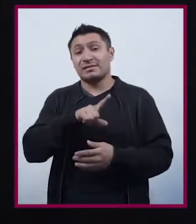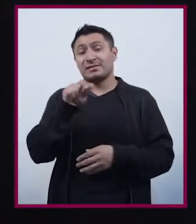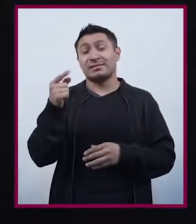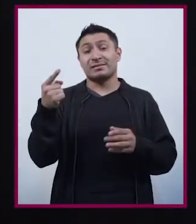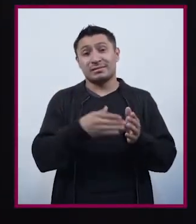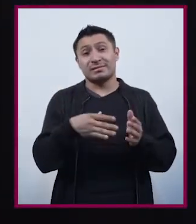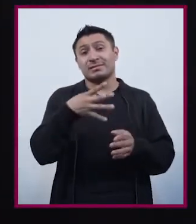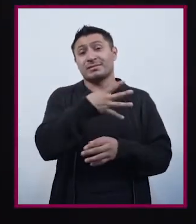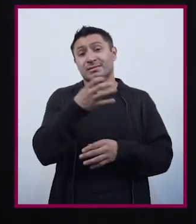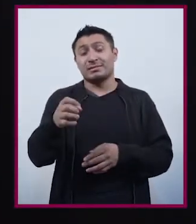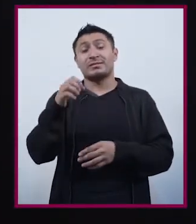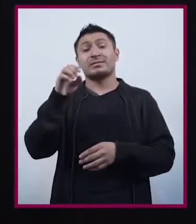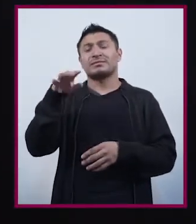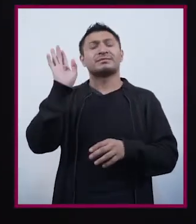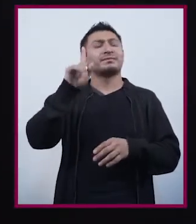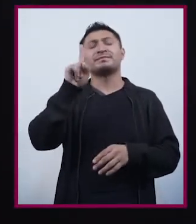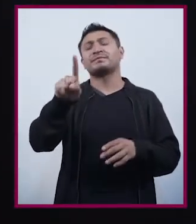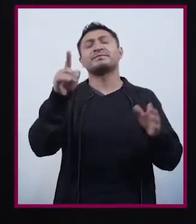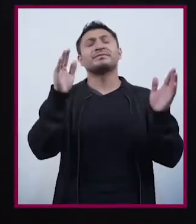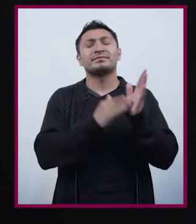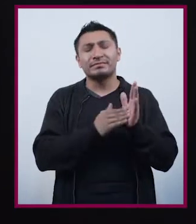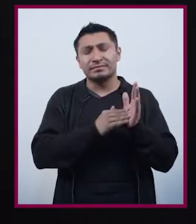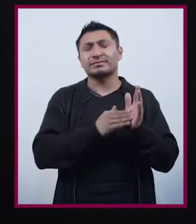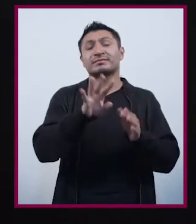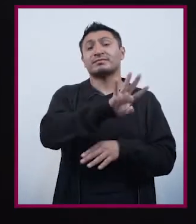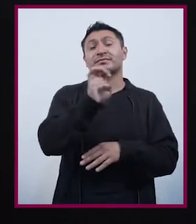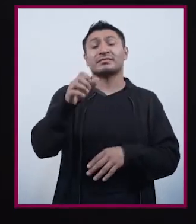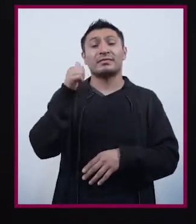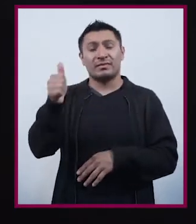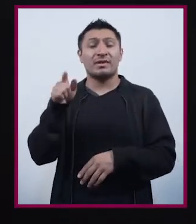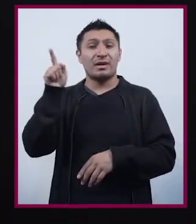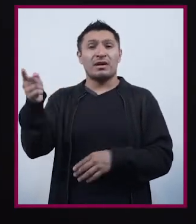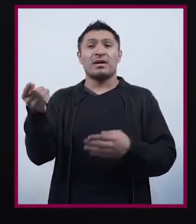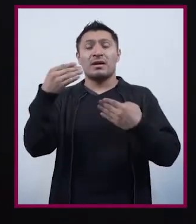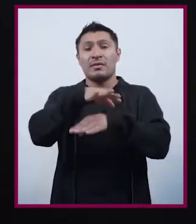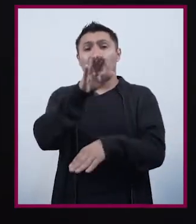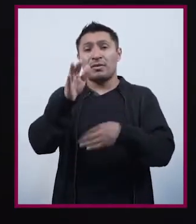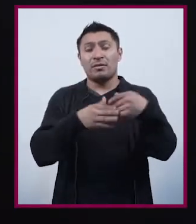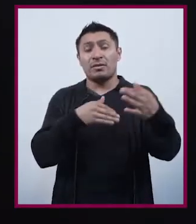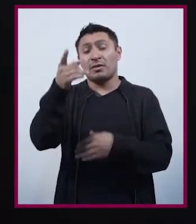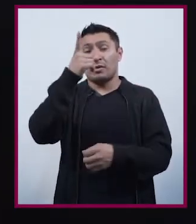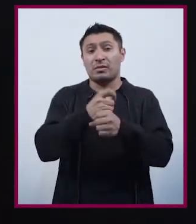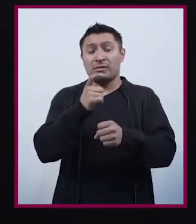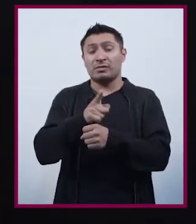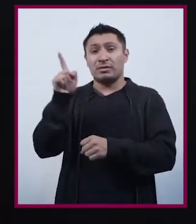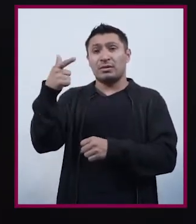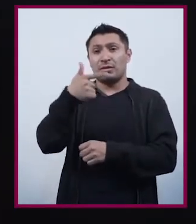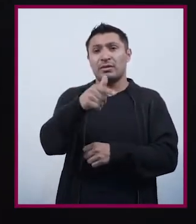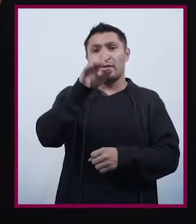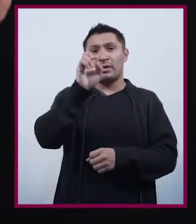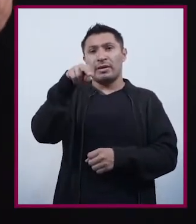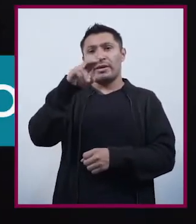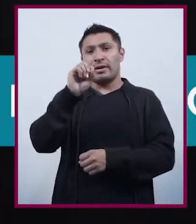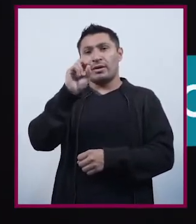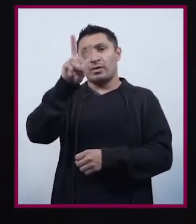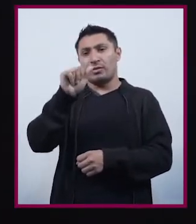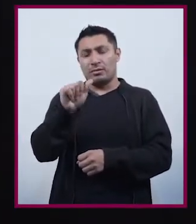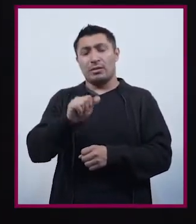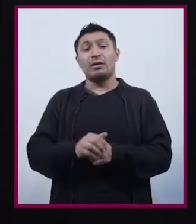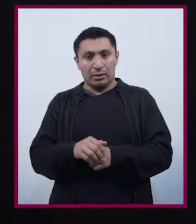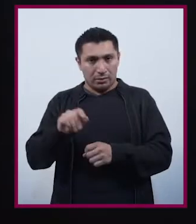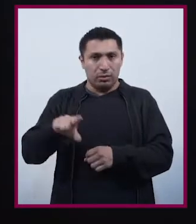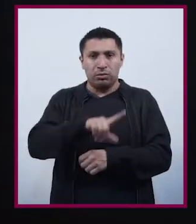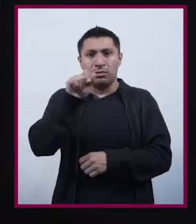que en 1406 fue fundado en Génova el primer banco moderno. Su nombre era Banco di San Giorgio. Y